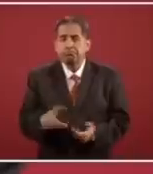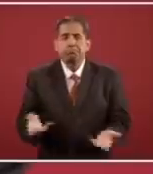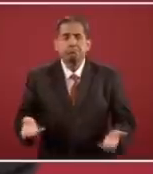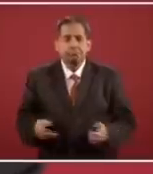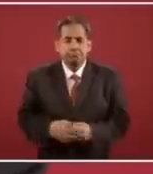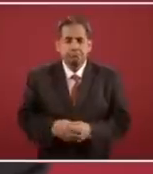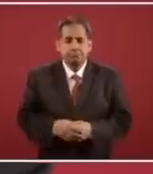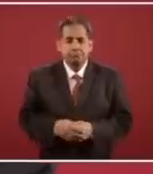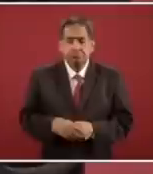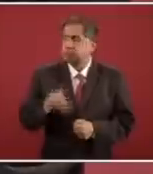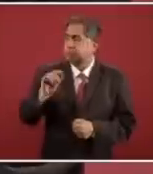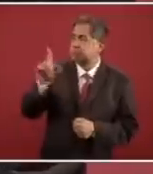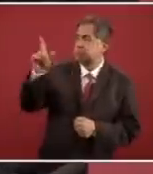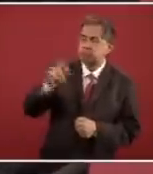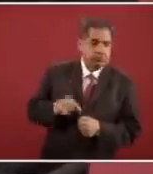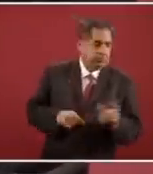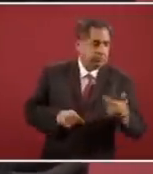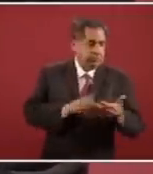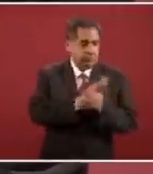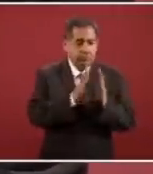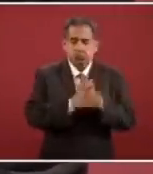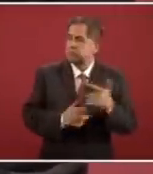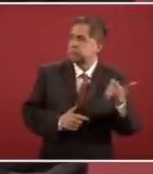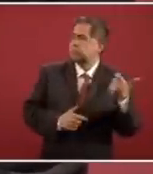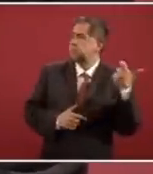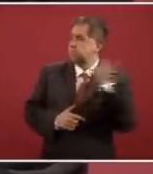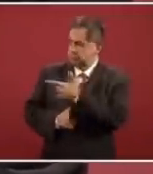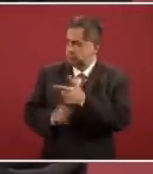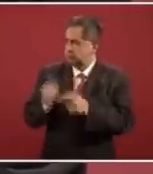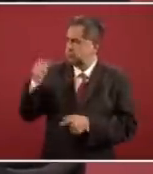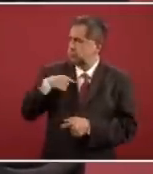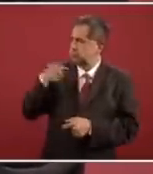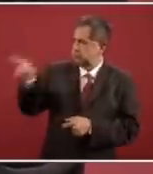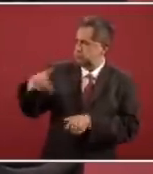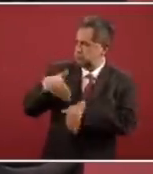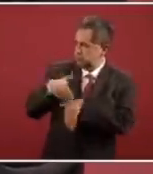si la autoridad está al servicio de la delincuencia,